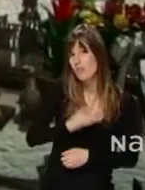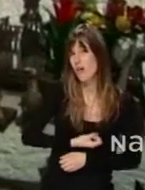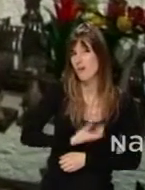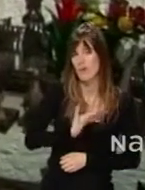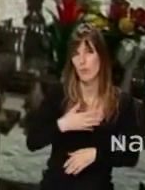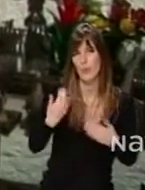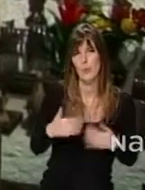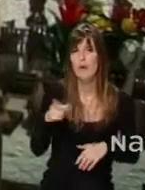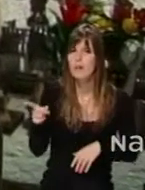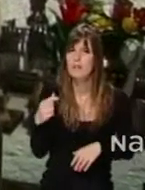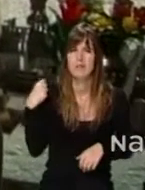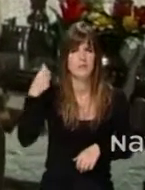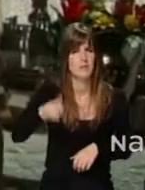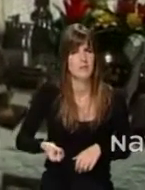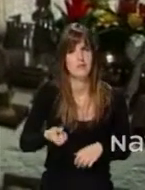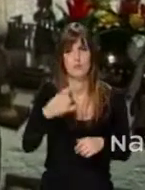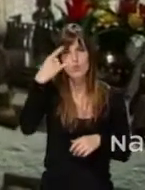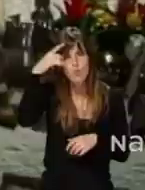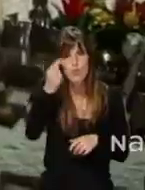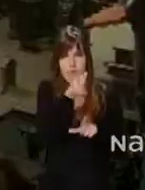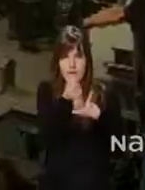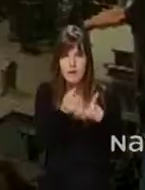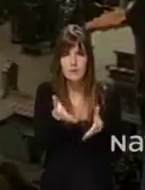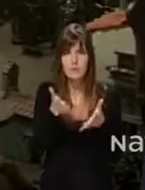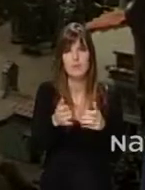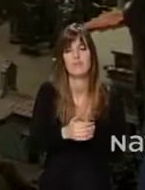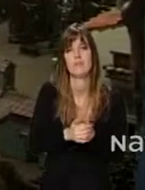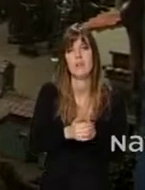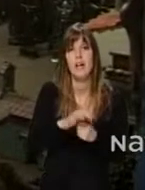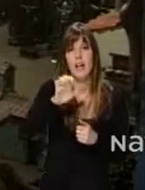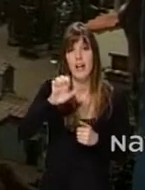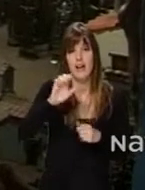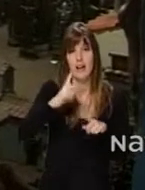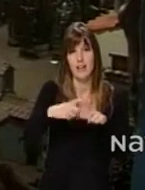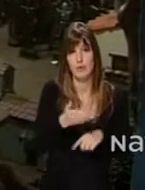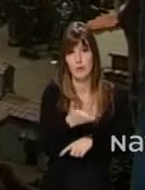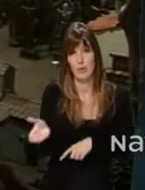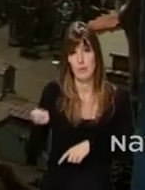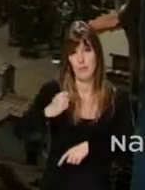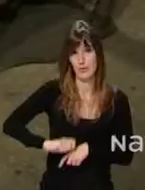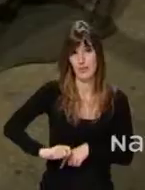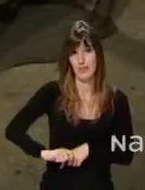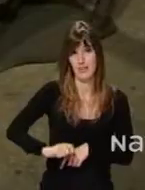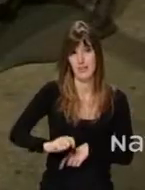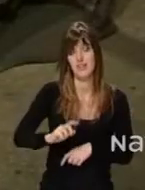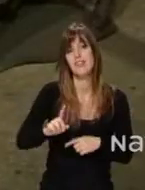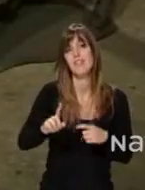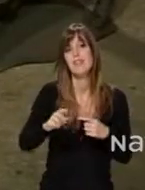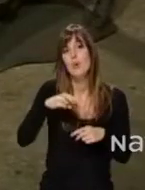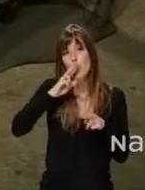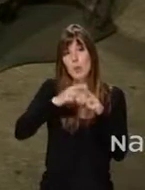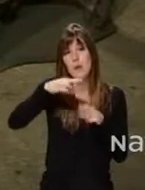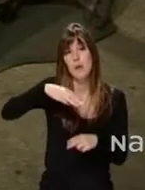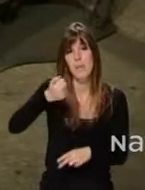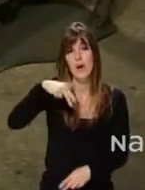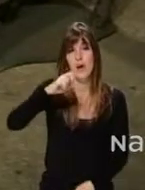siempre ha estado dibujando los toros y todo. Un ex torero y un novillero que fue luego doblador, Manolo